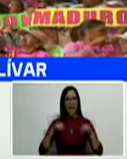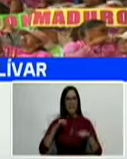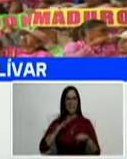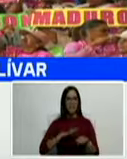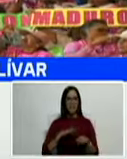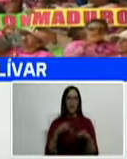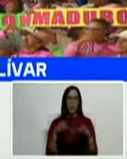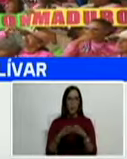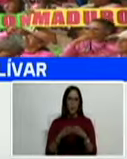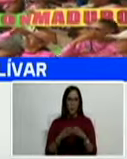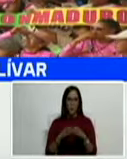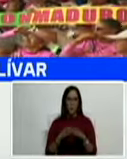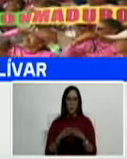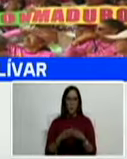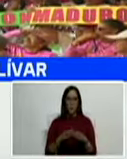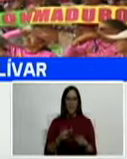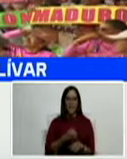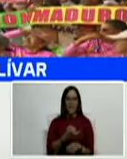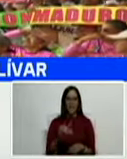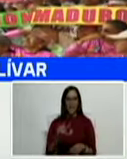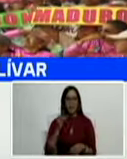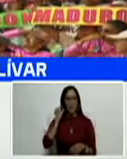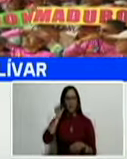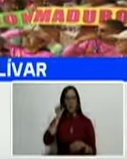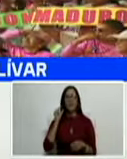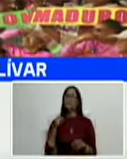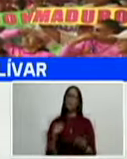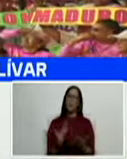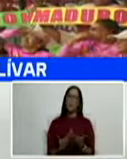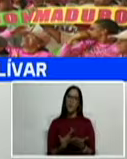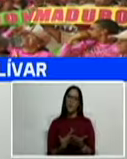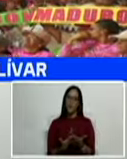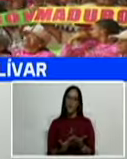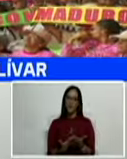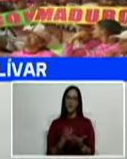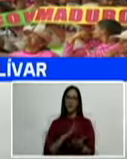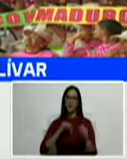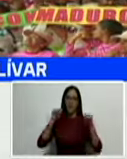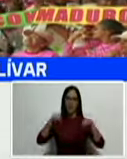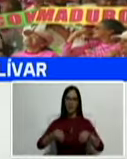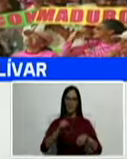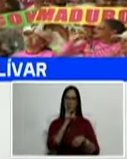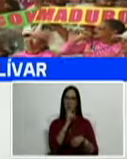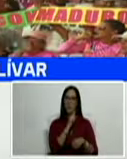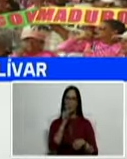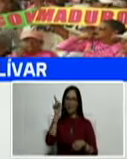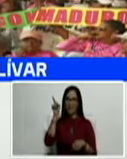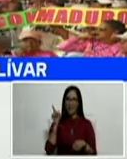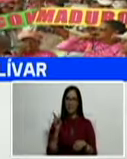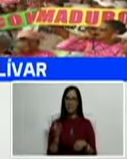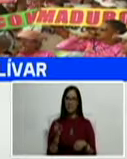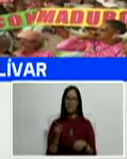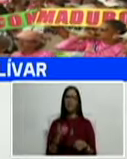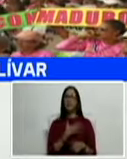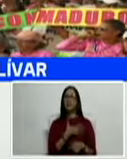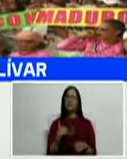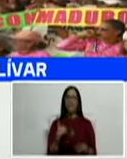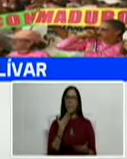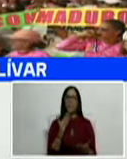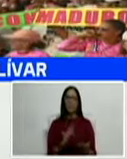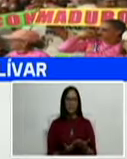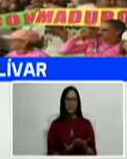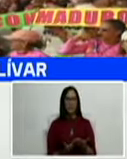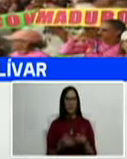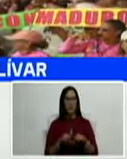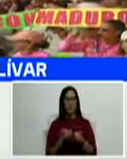un grupo, una cantidad de mujeres que han propuesto. Estoy aquí en nombre de ellas. Yo me quiero permitir romper el